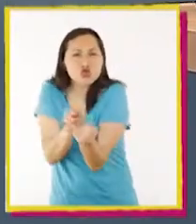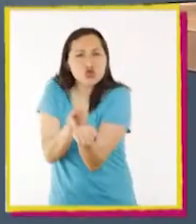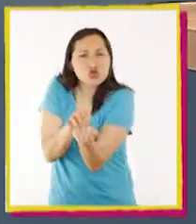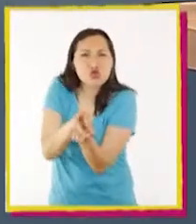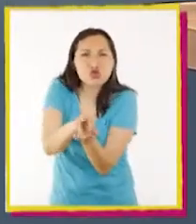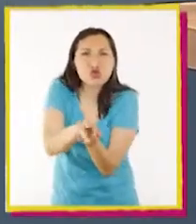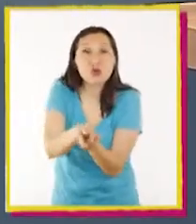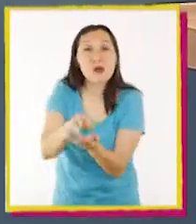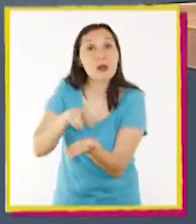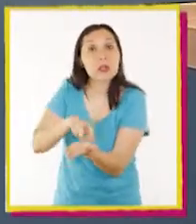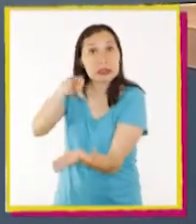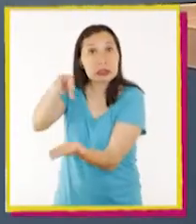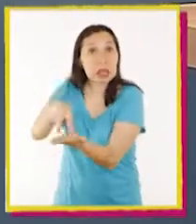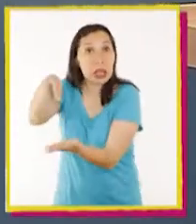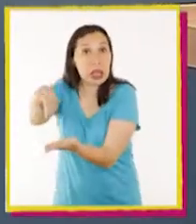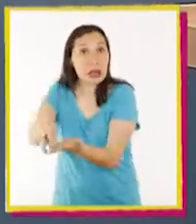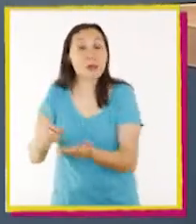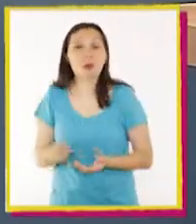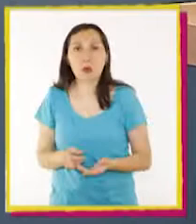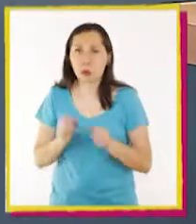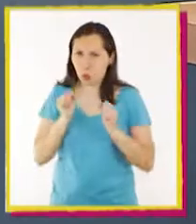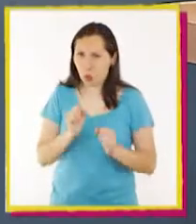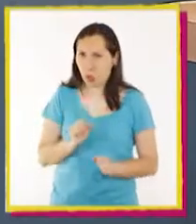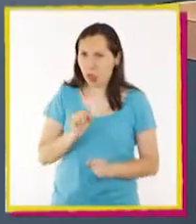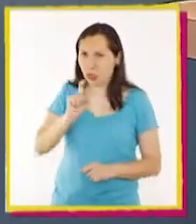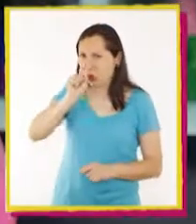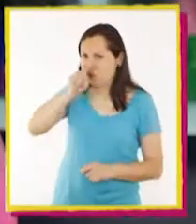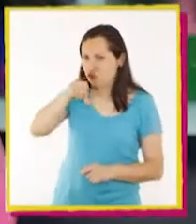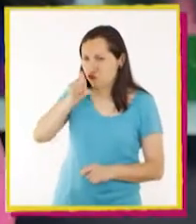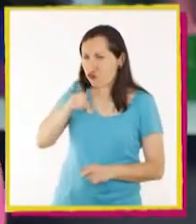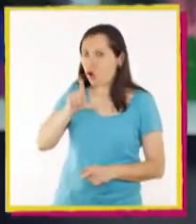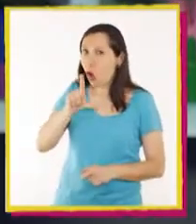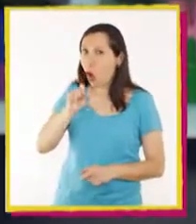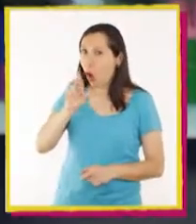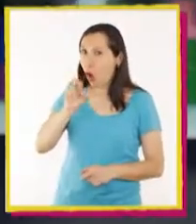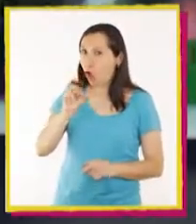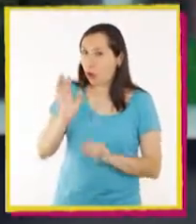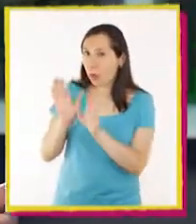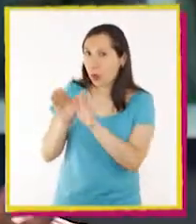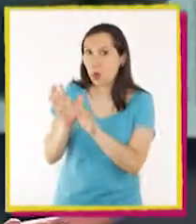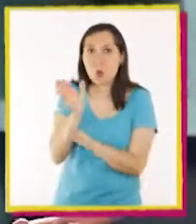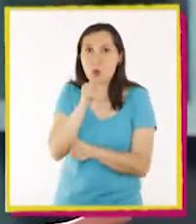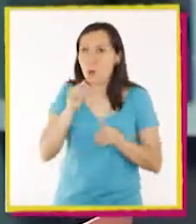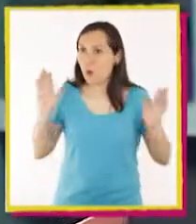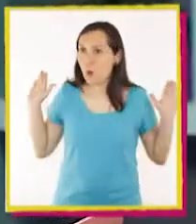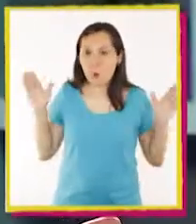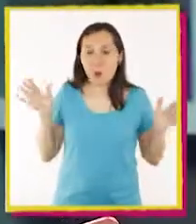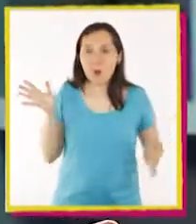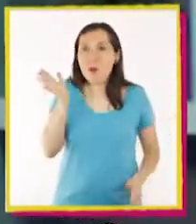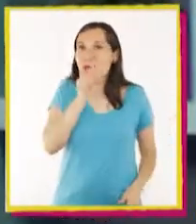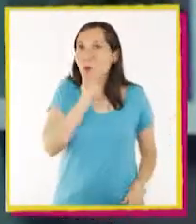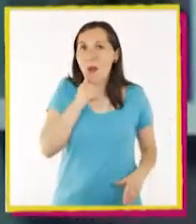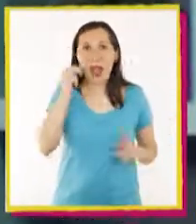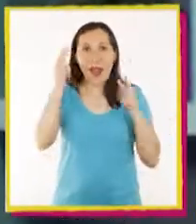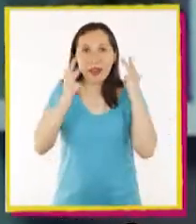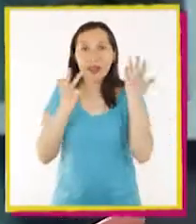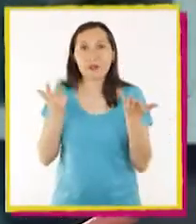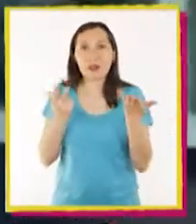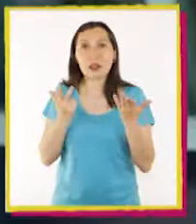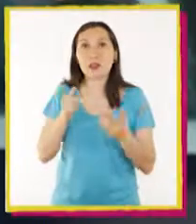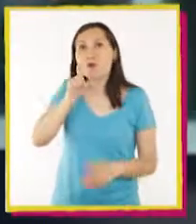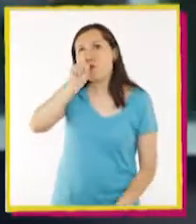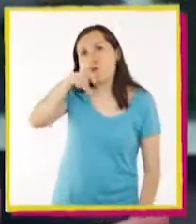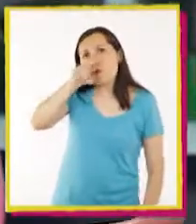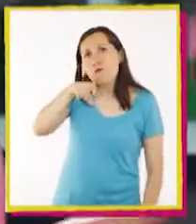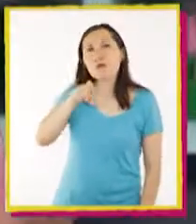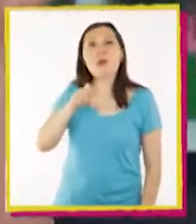Entonces, ¿podría ser un loro? No. No, porque no tiene alas en su disfraz. Y